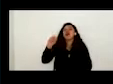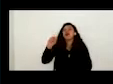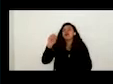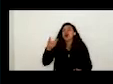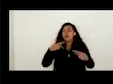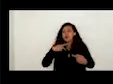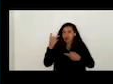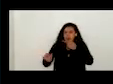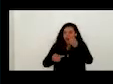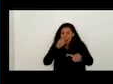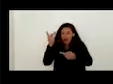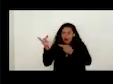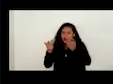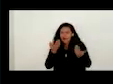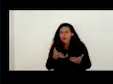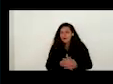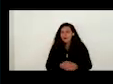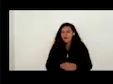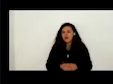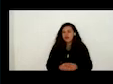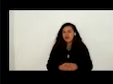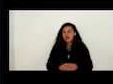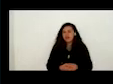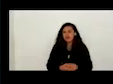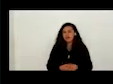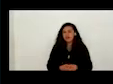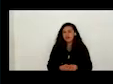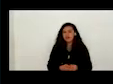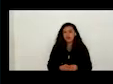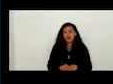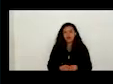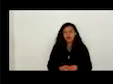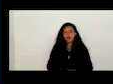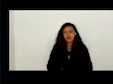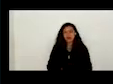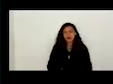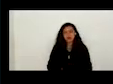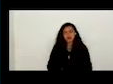preguntaba ¿qué alimentos me va a aportar? Fundación María de la Luz Alamán.